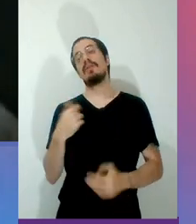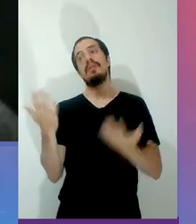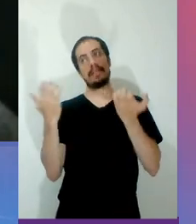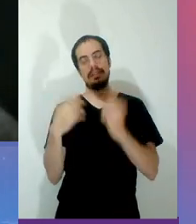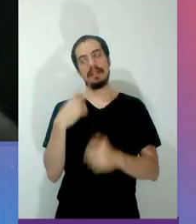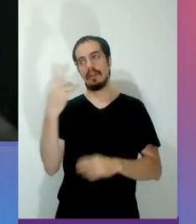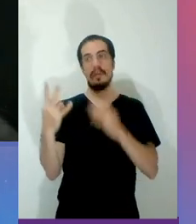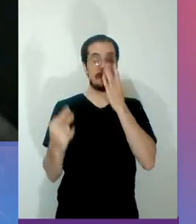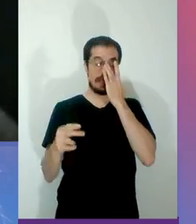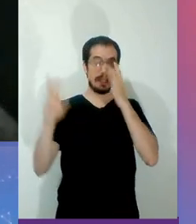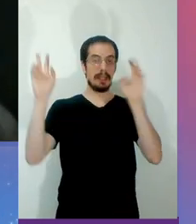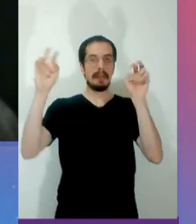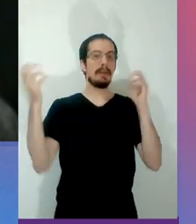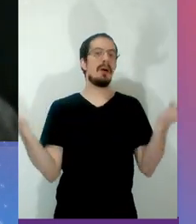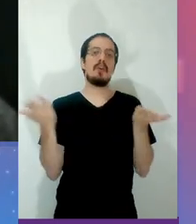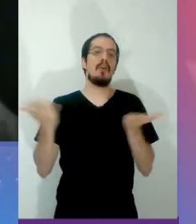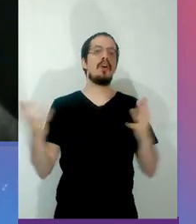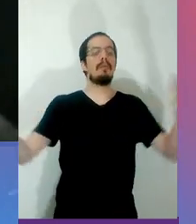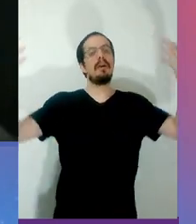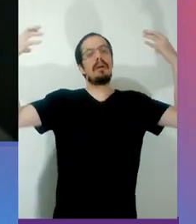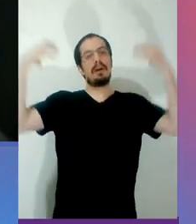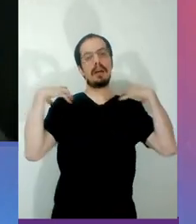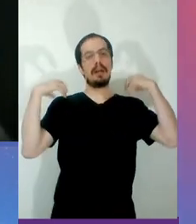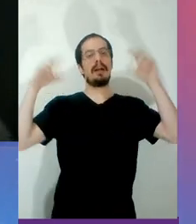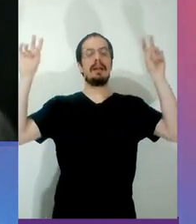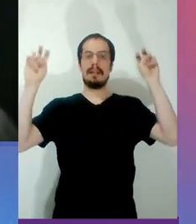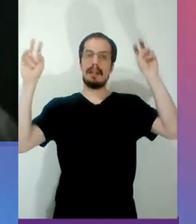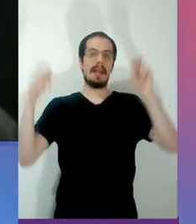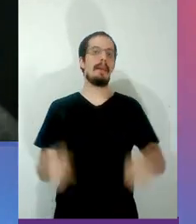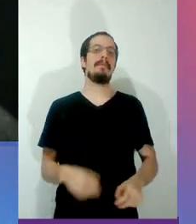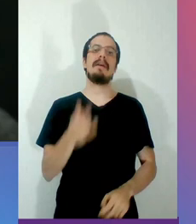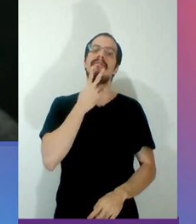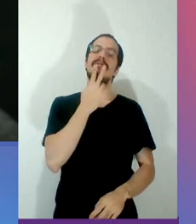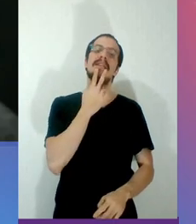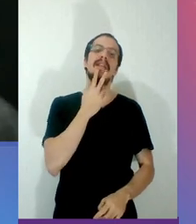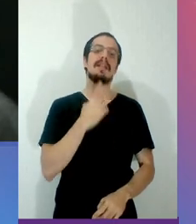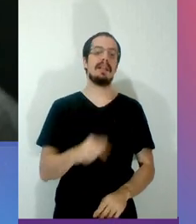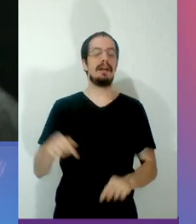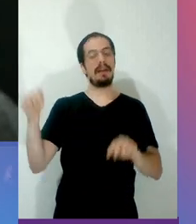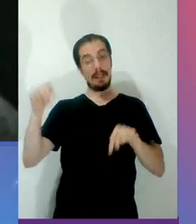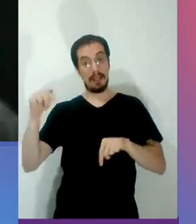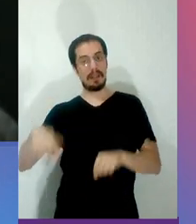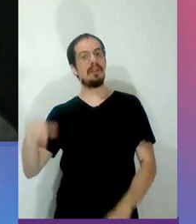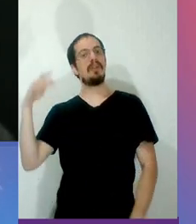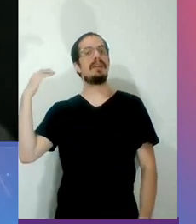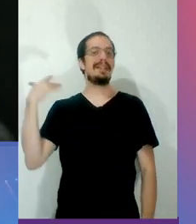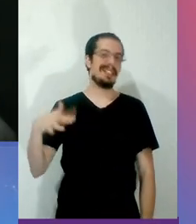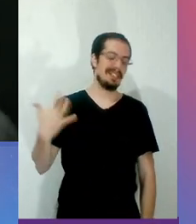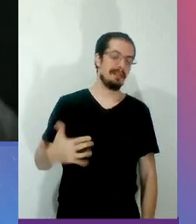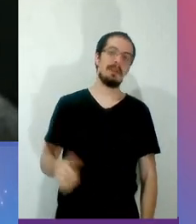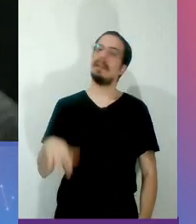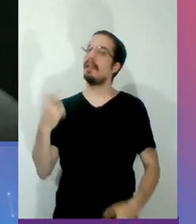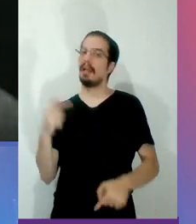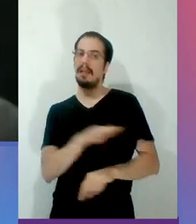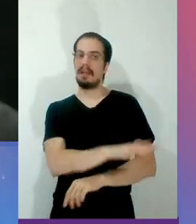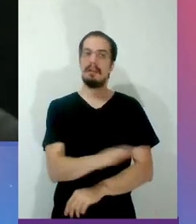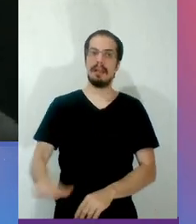de hacernos cargo de este periodo de la vida, que es absolutamente imprescindible de